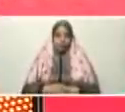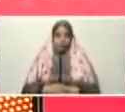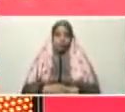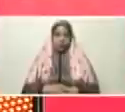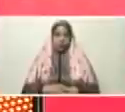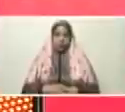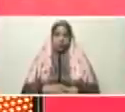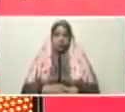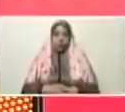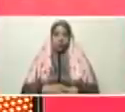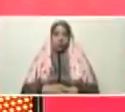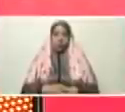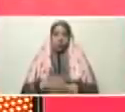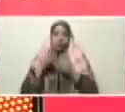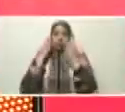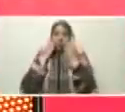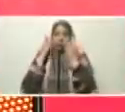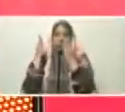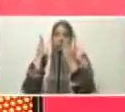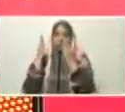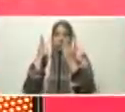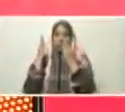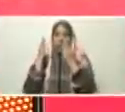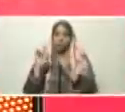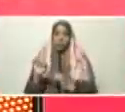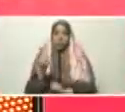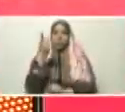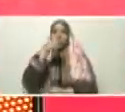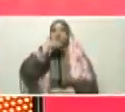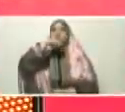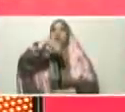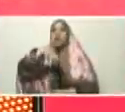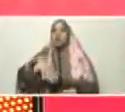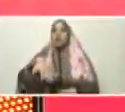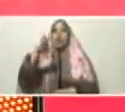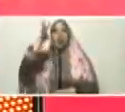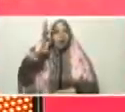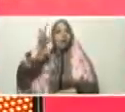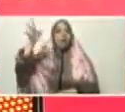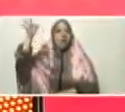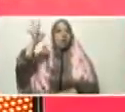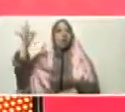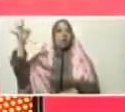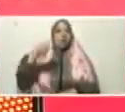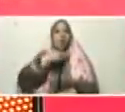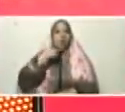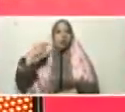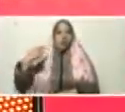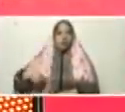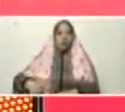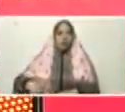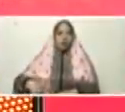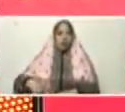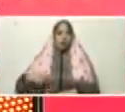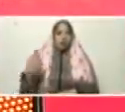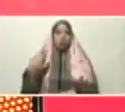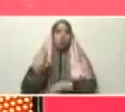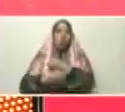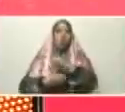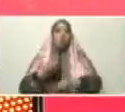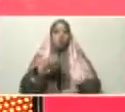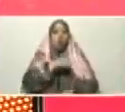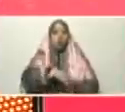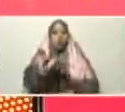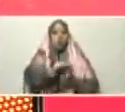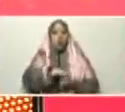interesantísima vez parte 1 historia filosofía y política en china civilizaciones milenarias